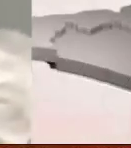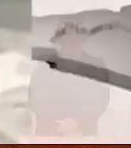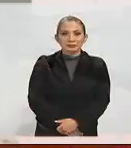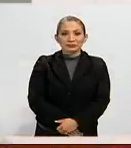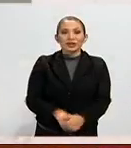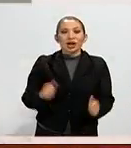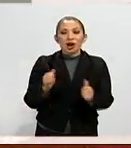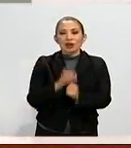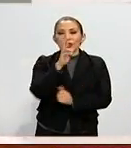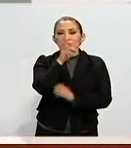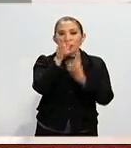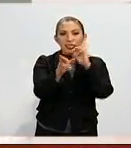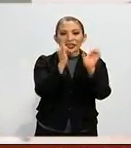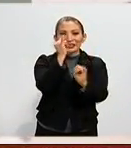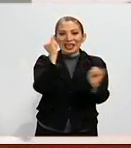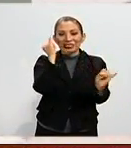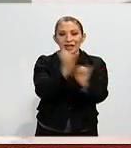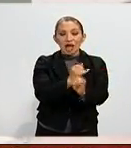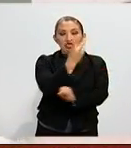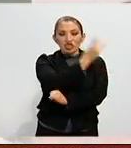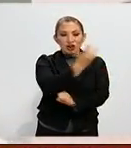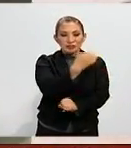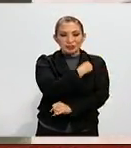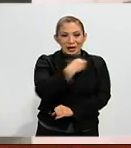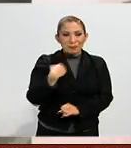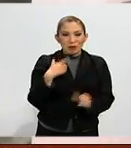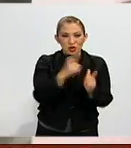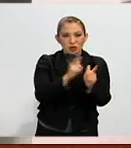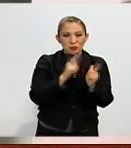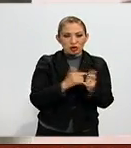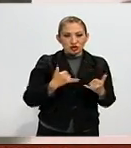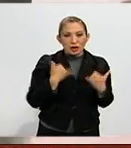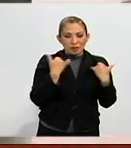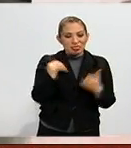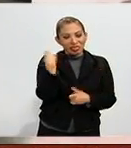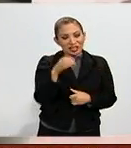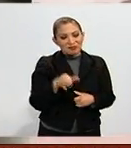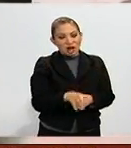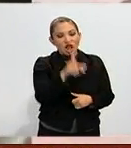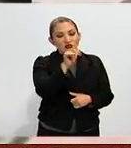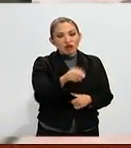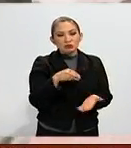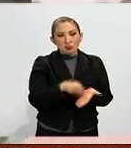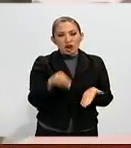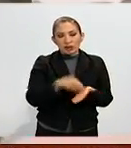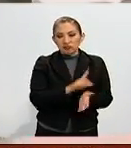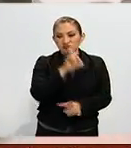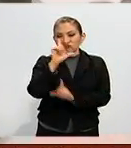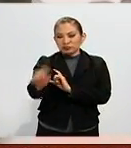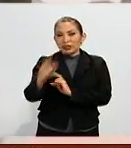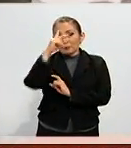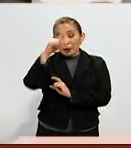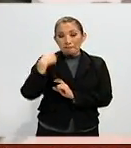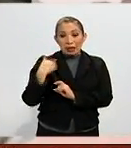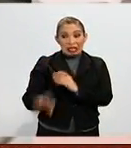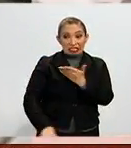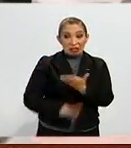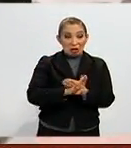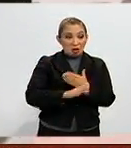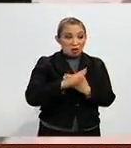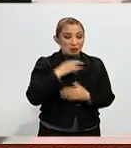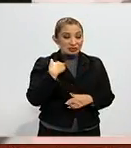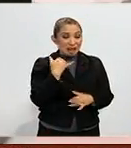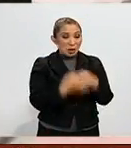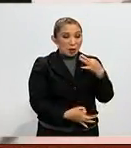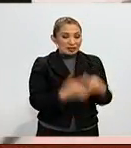De acuerdo con reportes internacionales, 2 integrantes de la banda de jóvenes denominada Los Porquis huyeron de México para evitar la acción de la